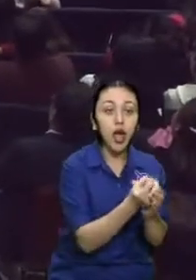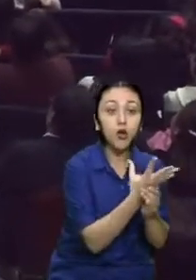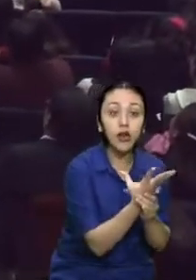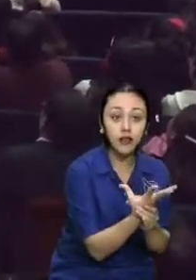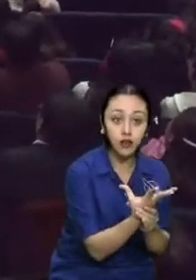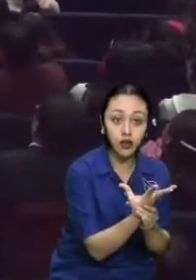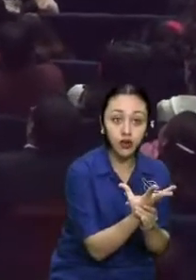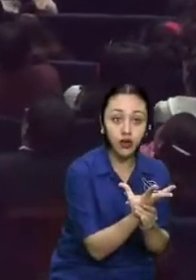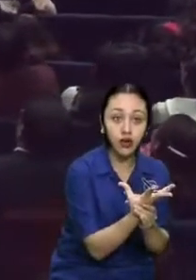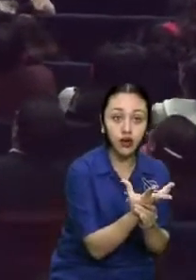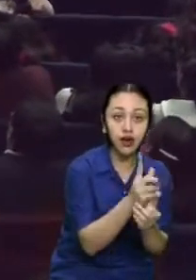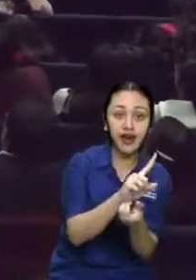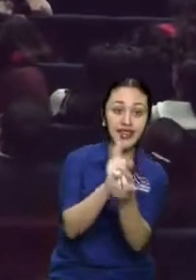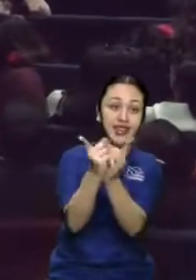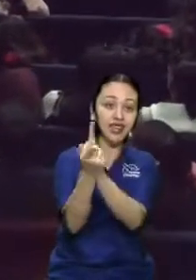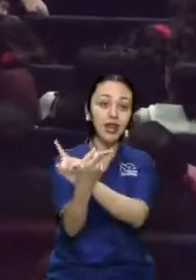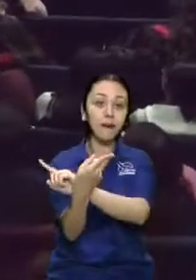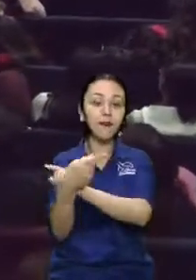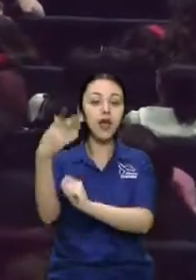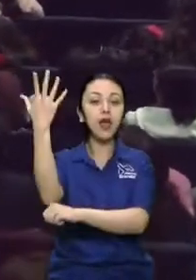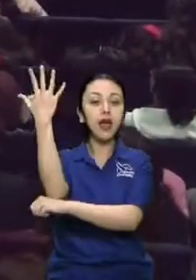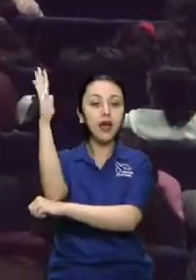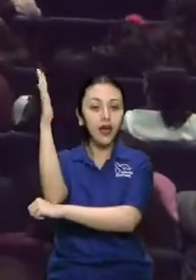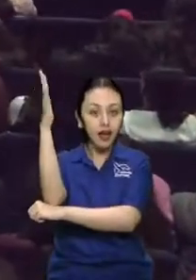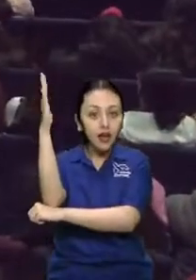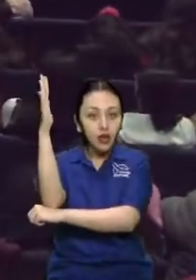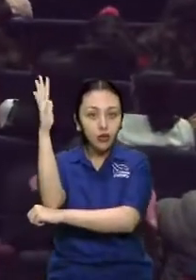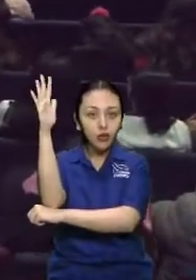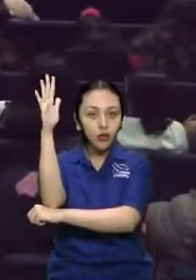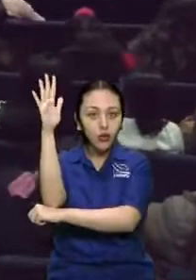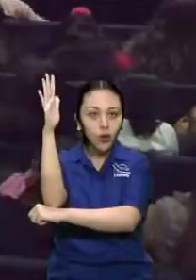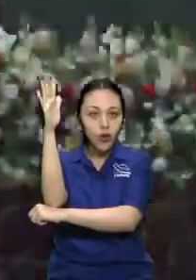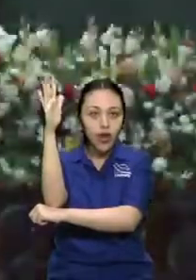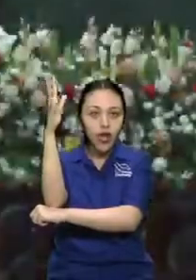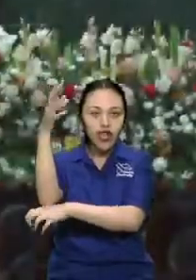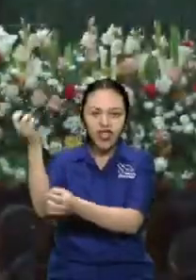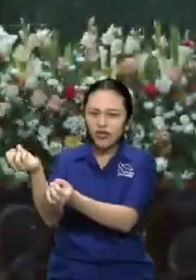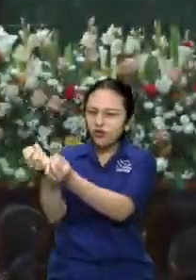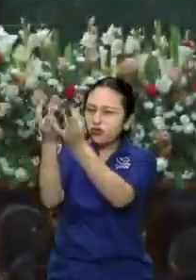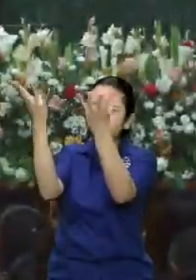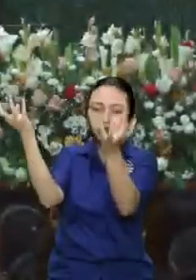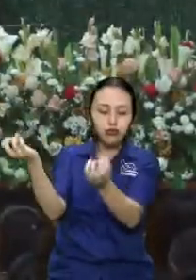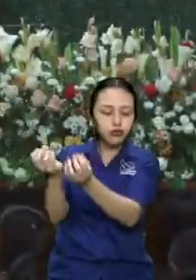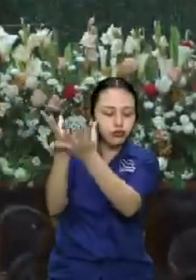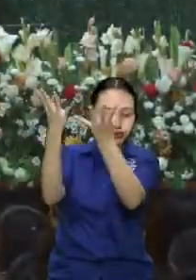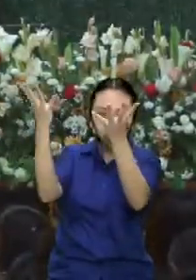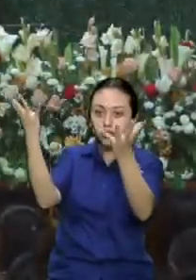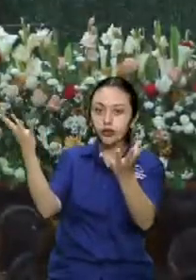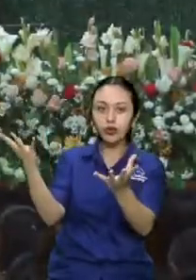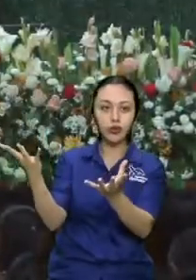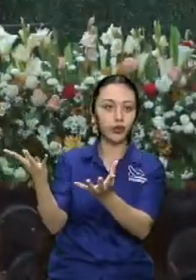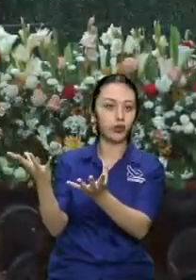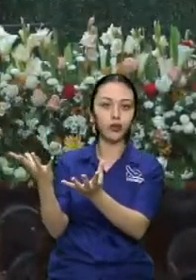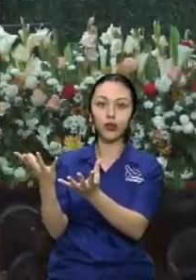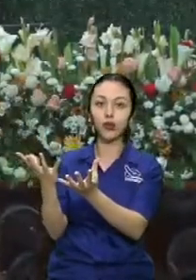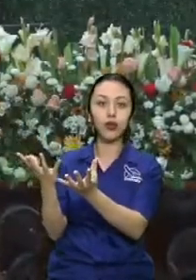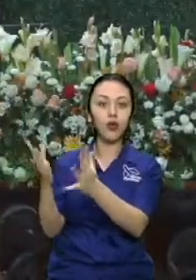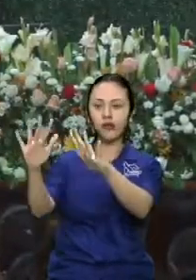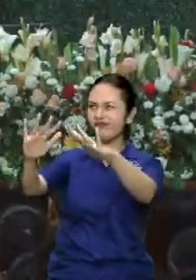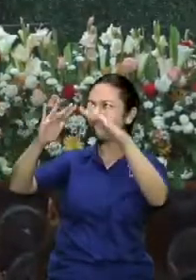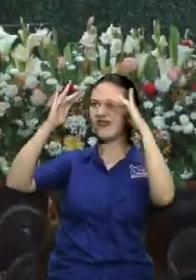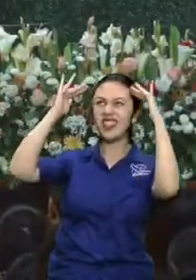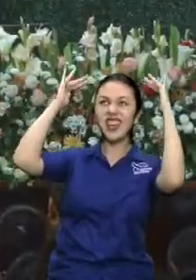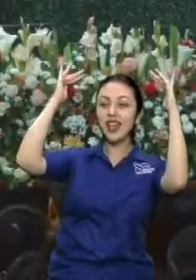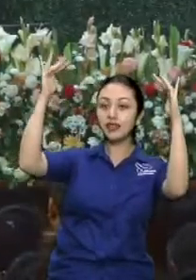Y es tan frondoso que las aves de los cielos se